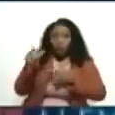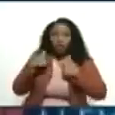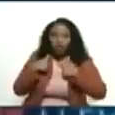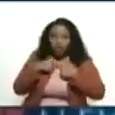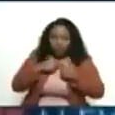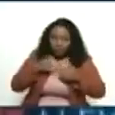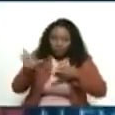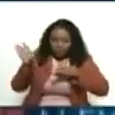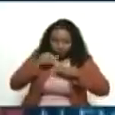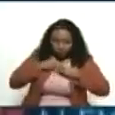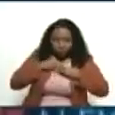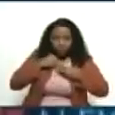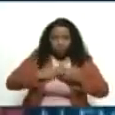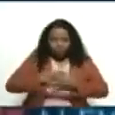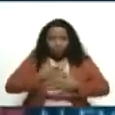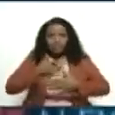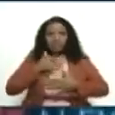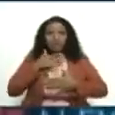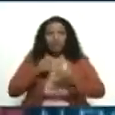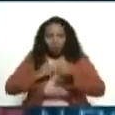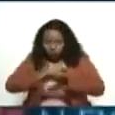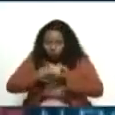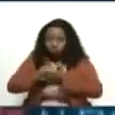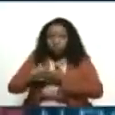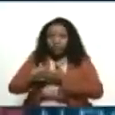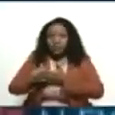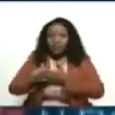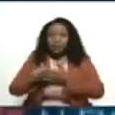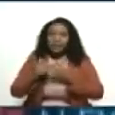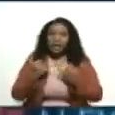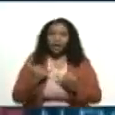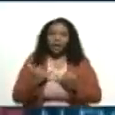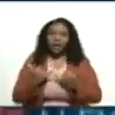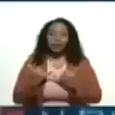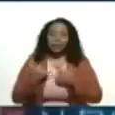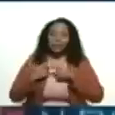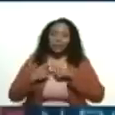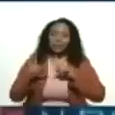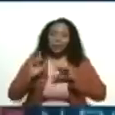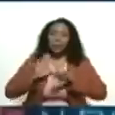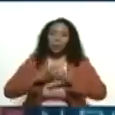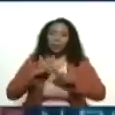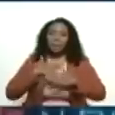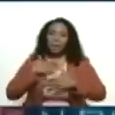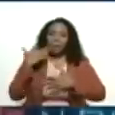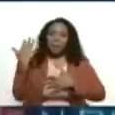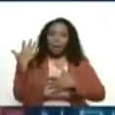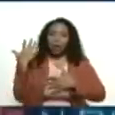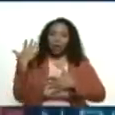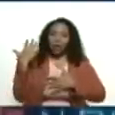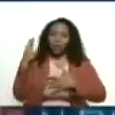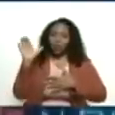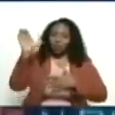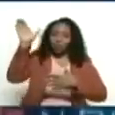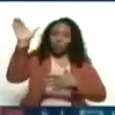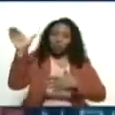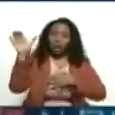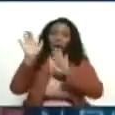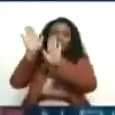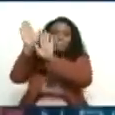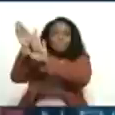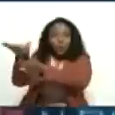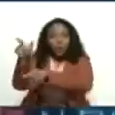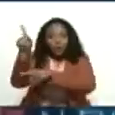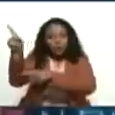Y entonces ya somos diferentes, porque mi mano en tu hombro, como viejos